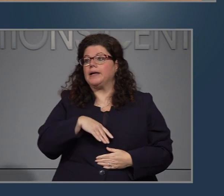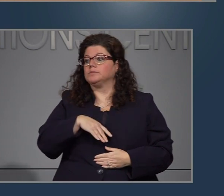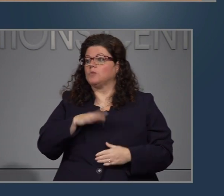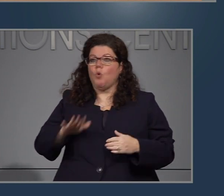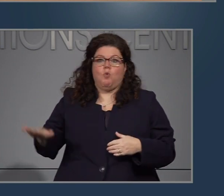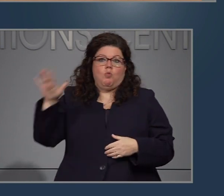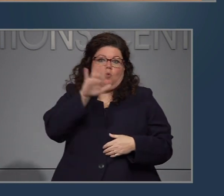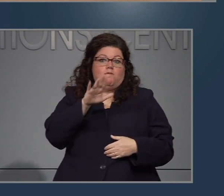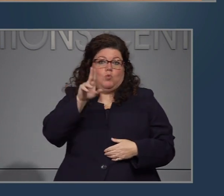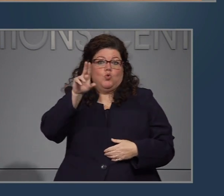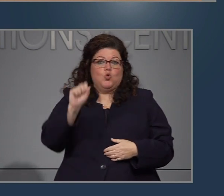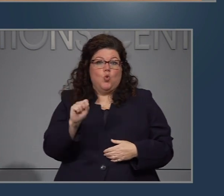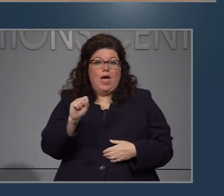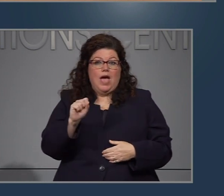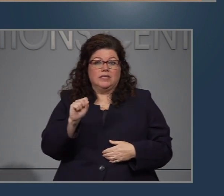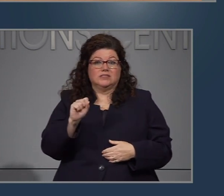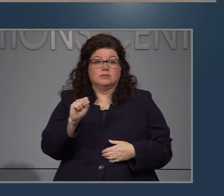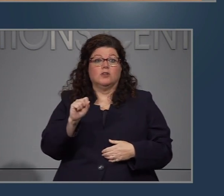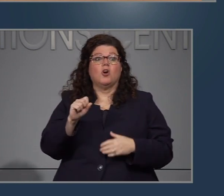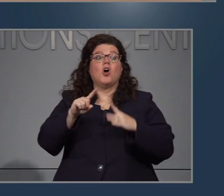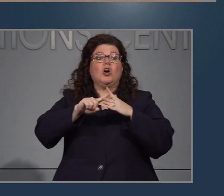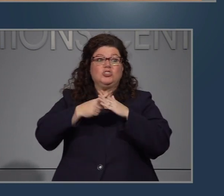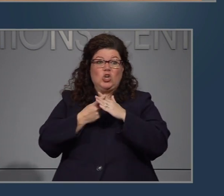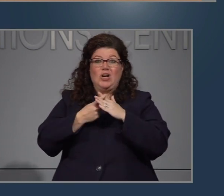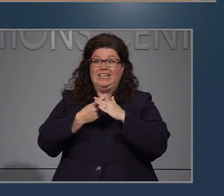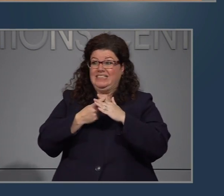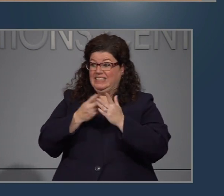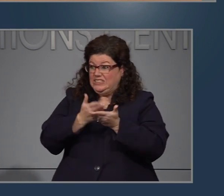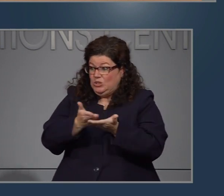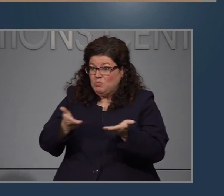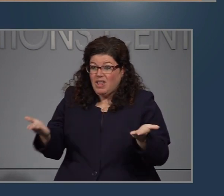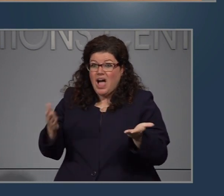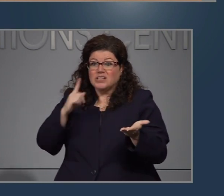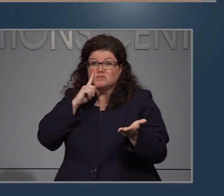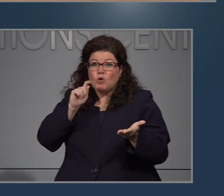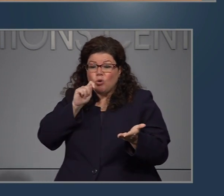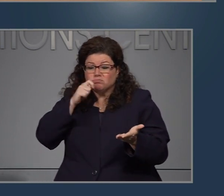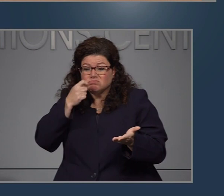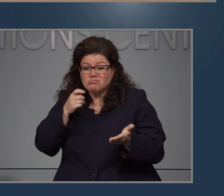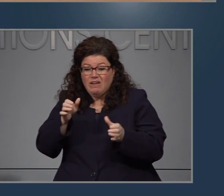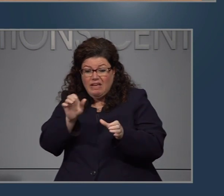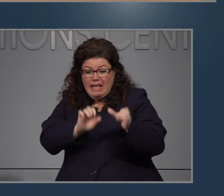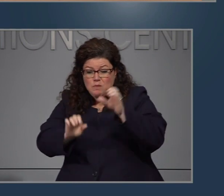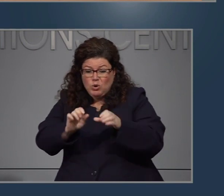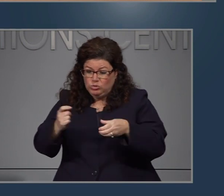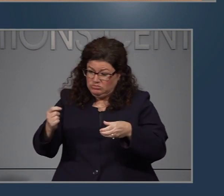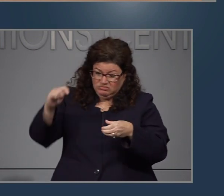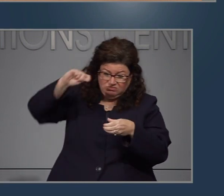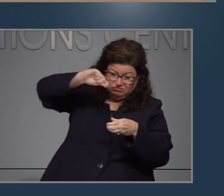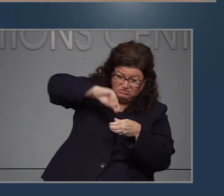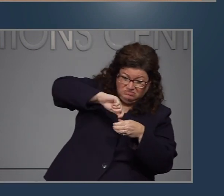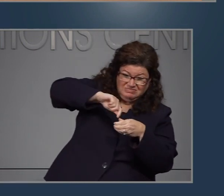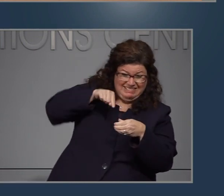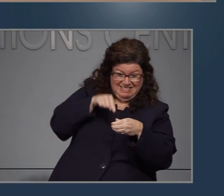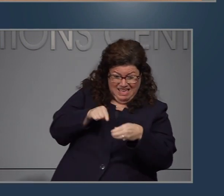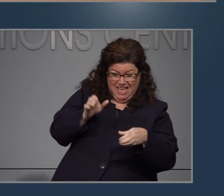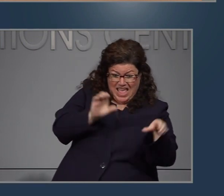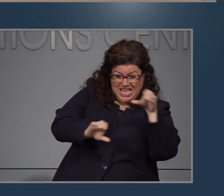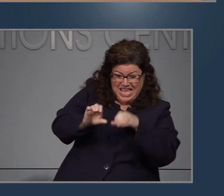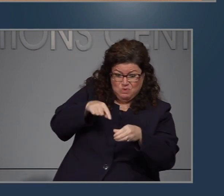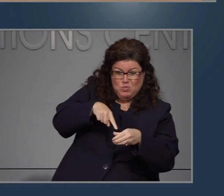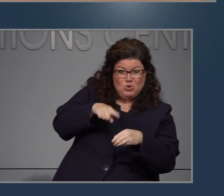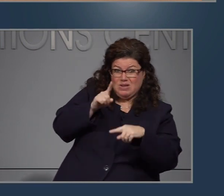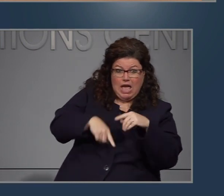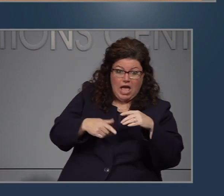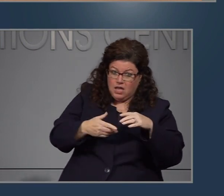web. Sin embargo, en Carolina del Norte, en los laboratorios y en todo el país estamos viendo que hay escasez de insumos, de los